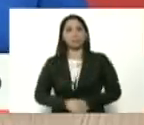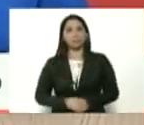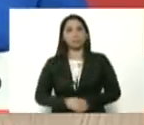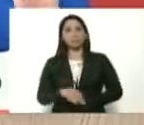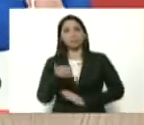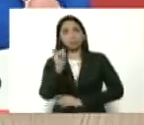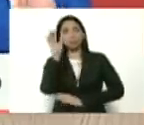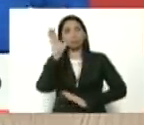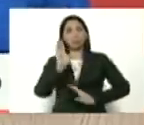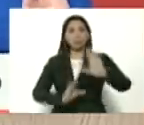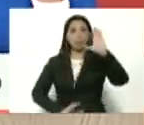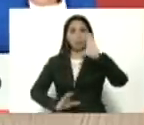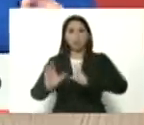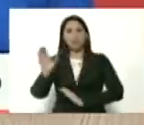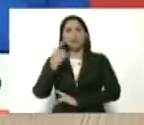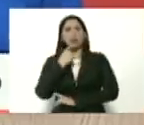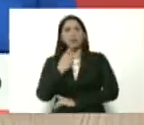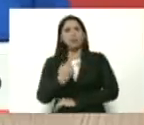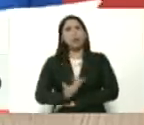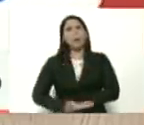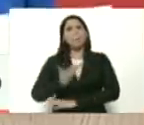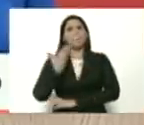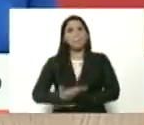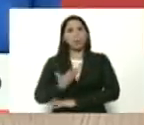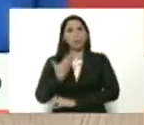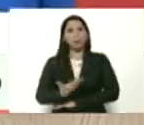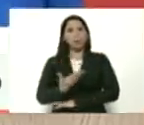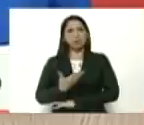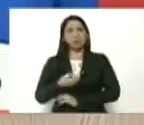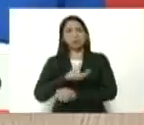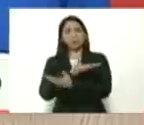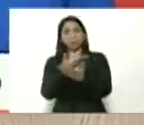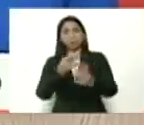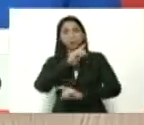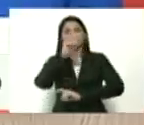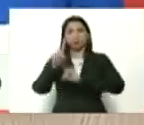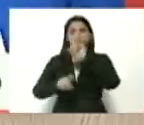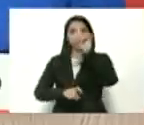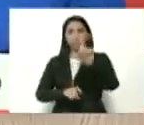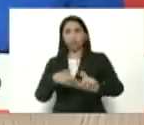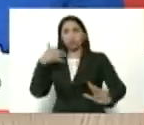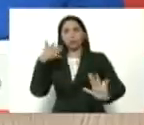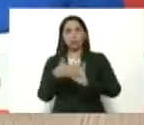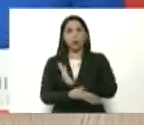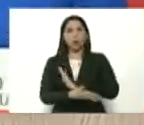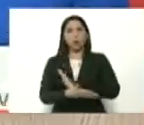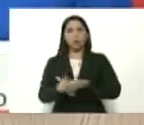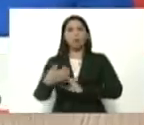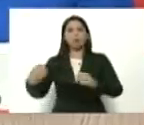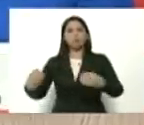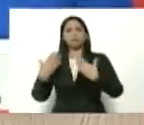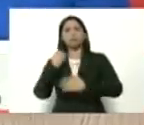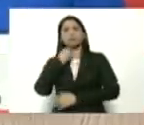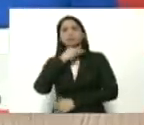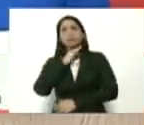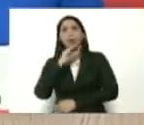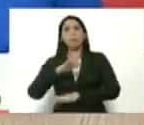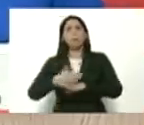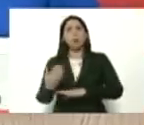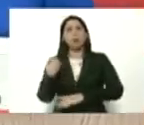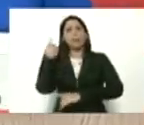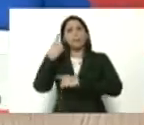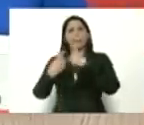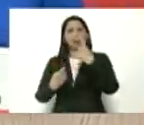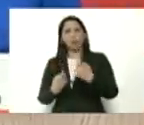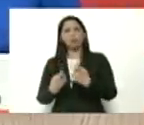científicos resaltando la importancia de estas encuestas sobre los síntomas, porque es una encuesta que nos permite